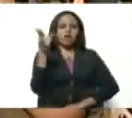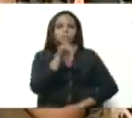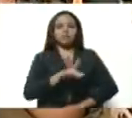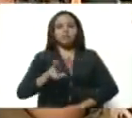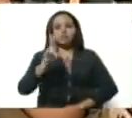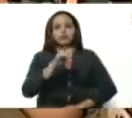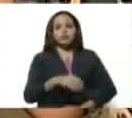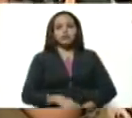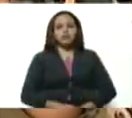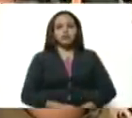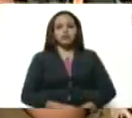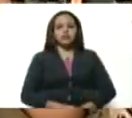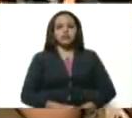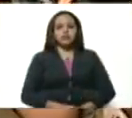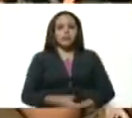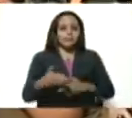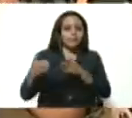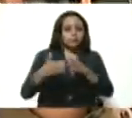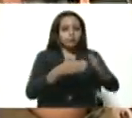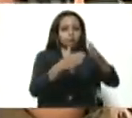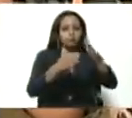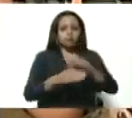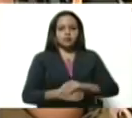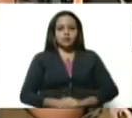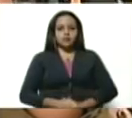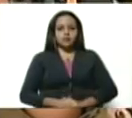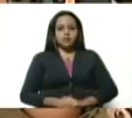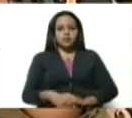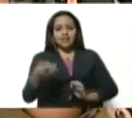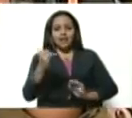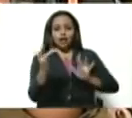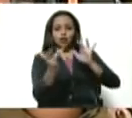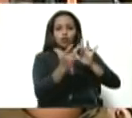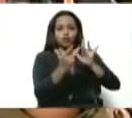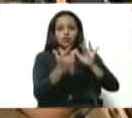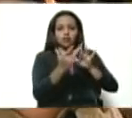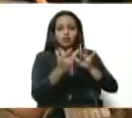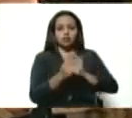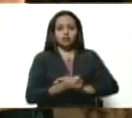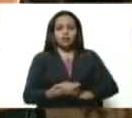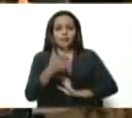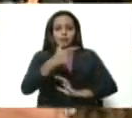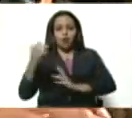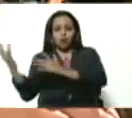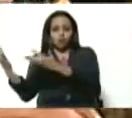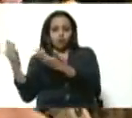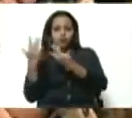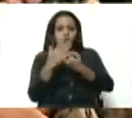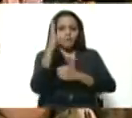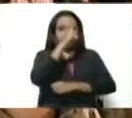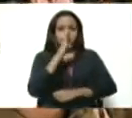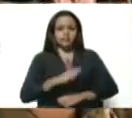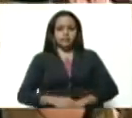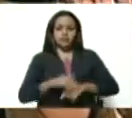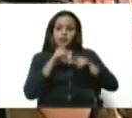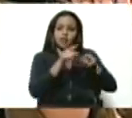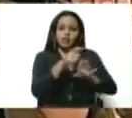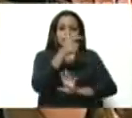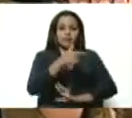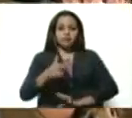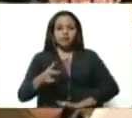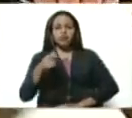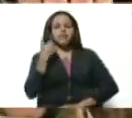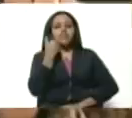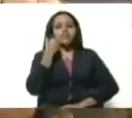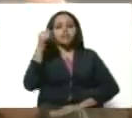para el paso de trocha clandestina estuvieron en contacto con personas con nacionales procedentes de brasil estos son los casos del día de hoy